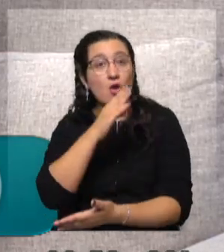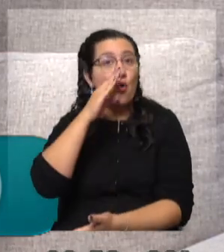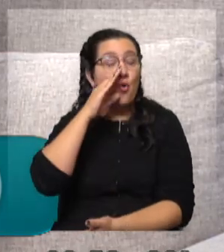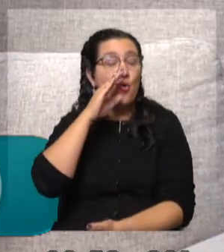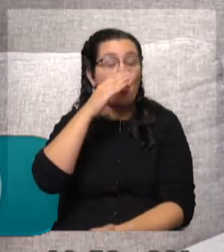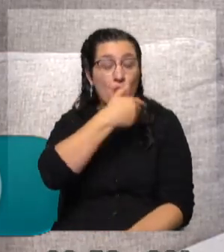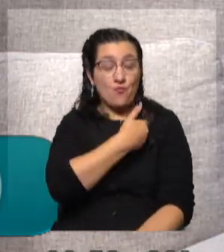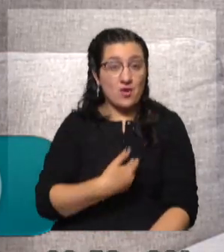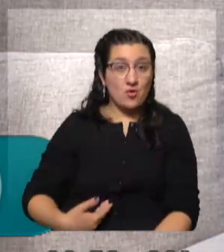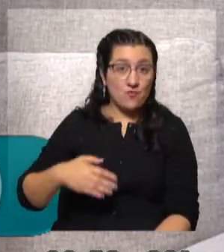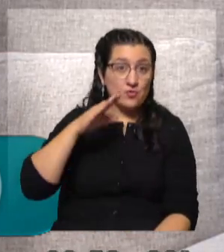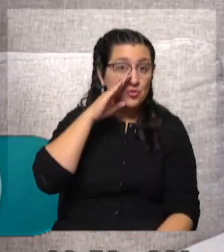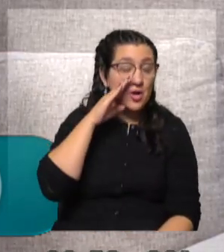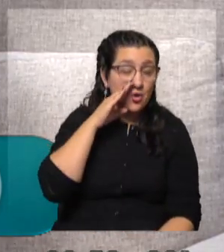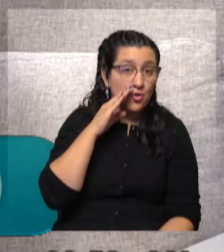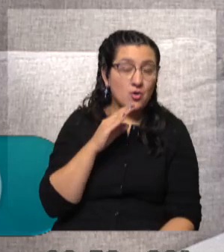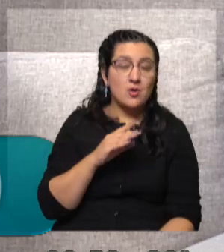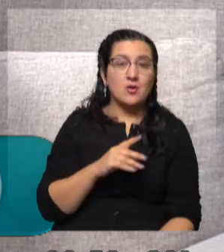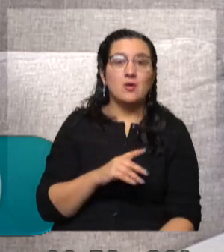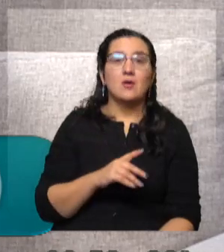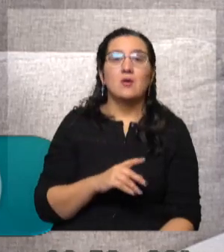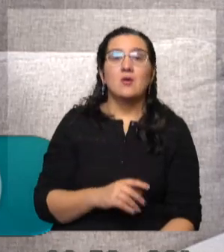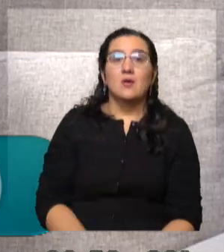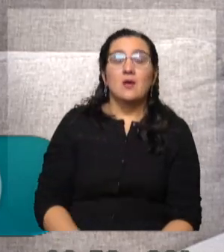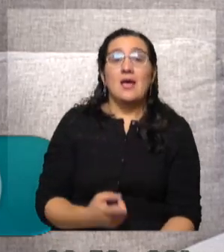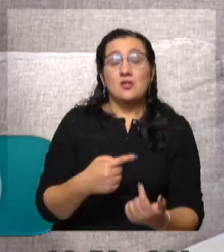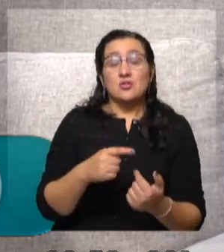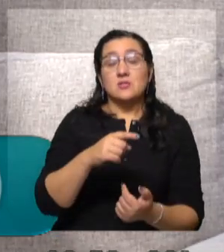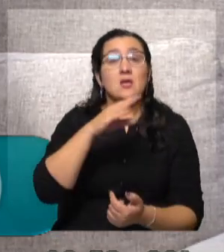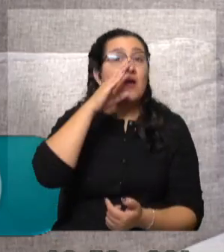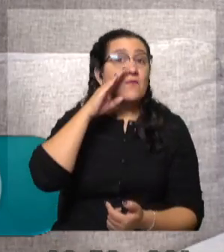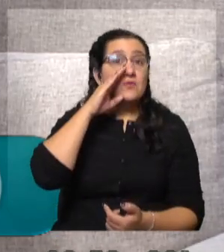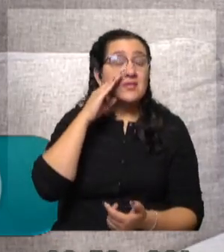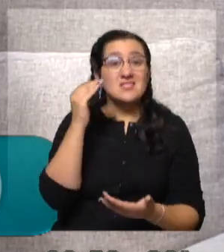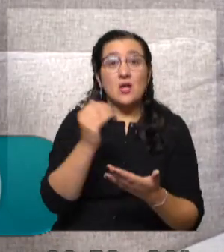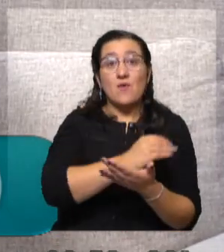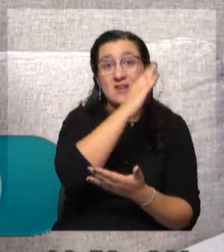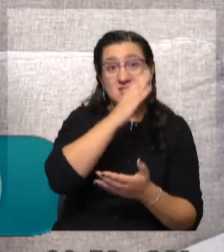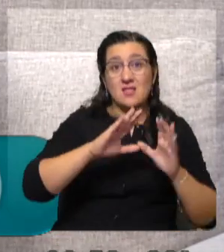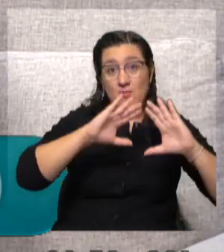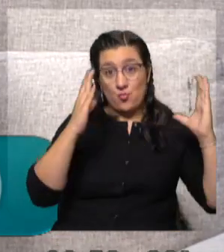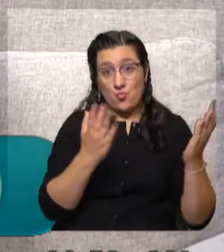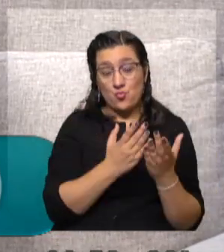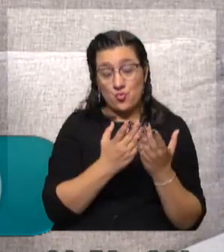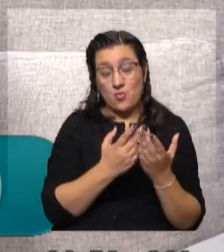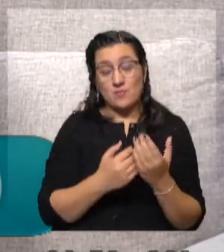del mundo y al sacar a Brasil sacó a la región kissinger el famoso canciller